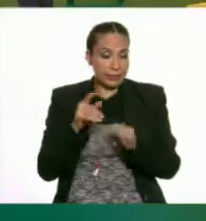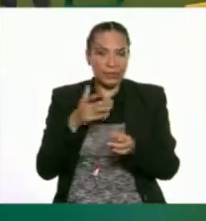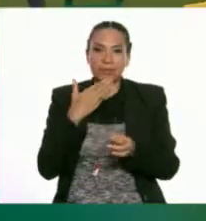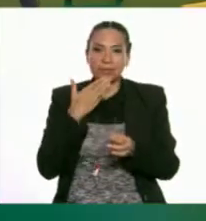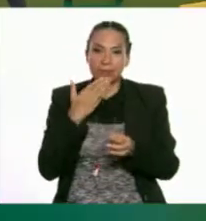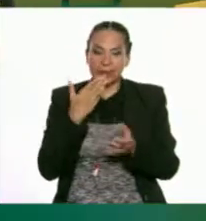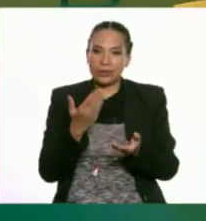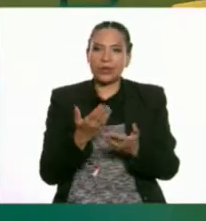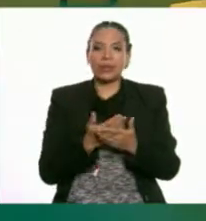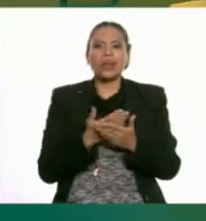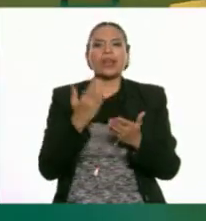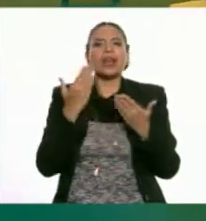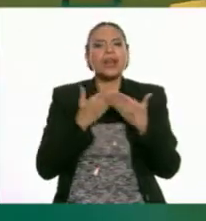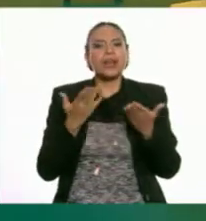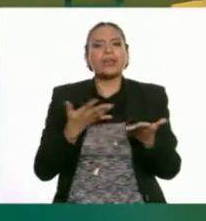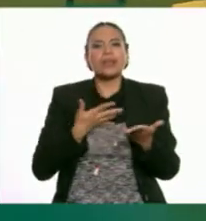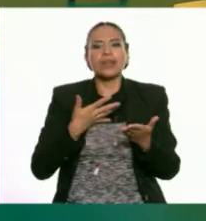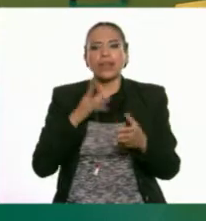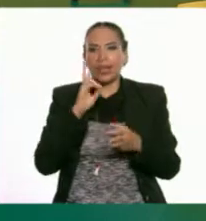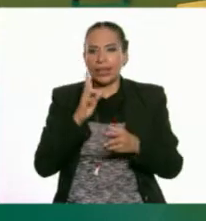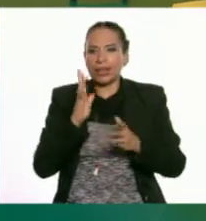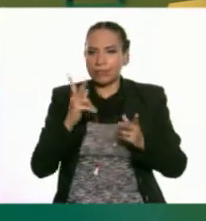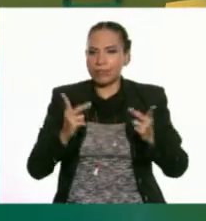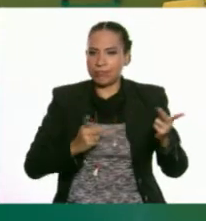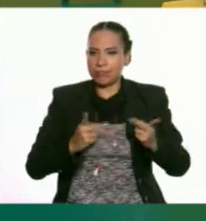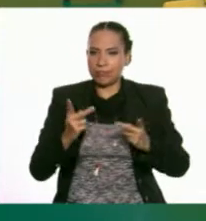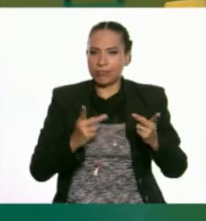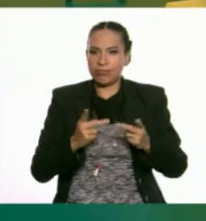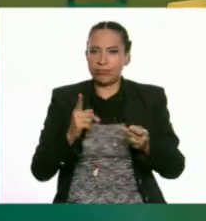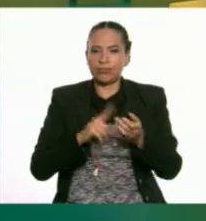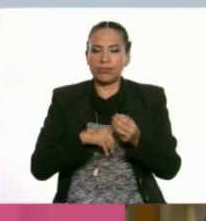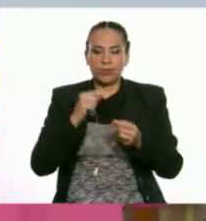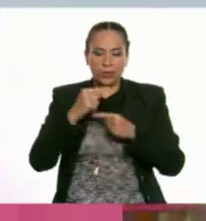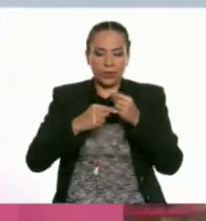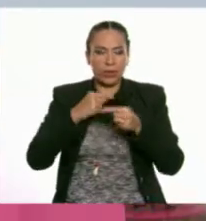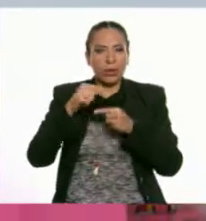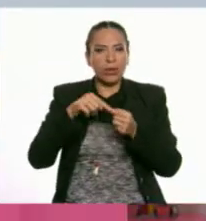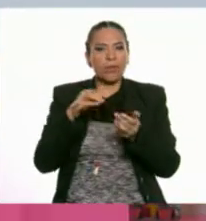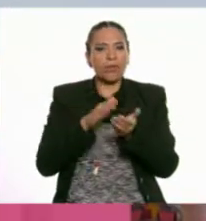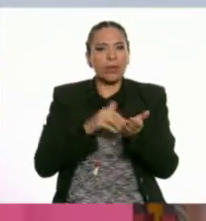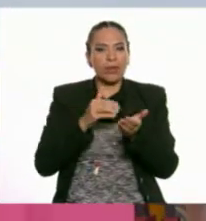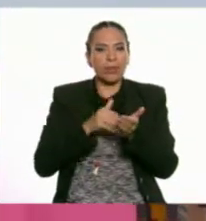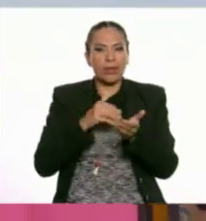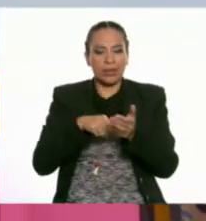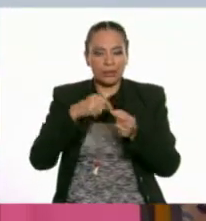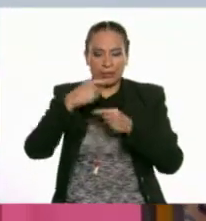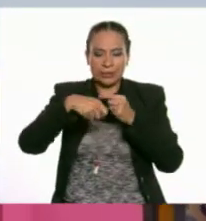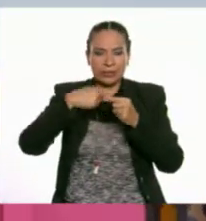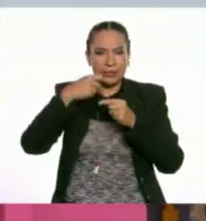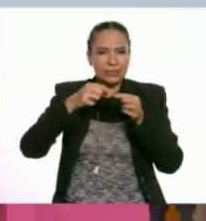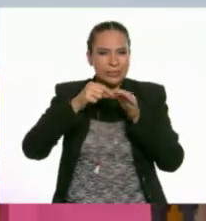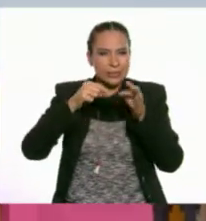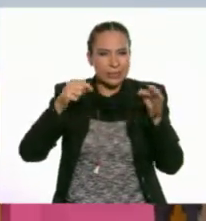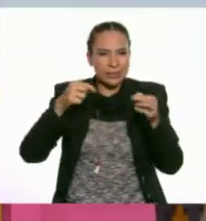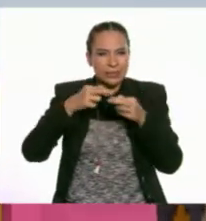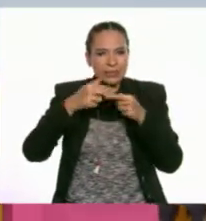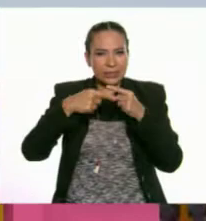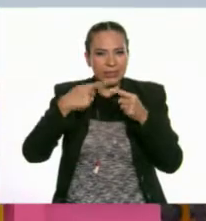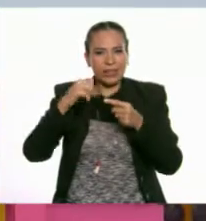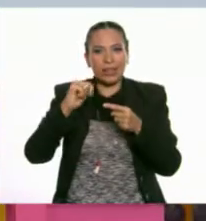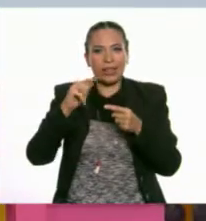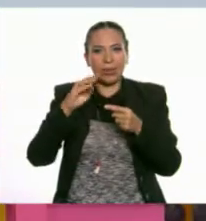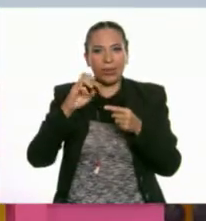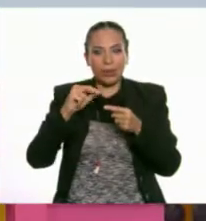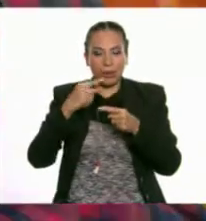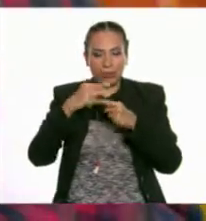que lista. Aquí ya los tengo un poquito preparados. En un rollo de papel enrollamos alambre y le dejé 2 puntas para